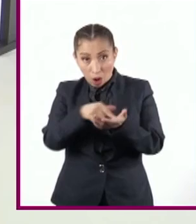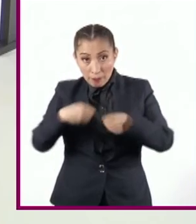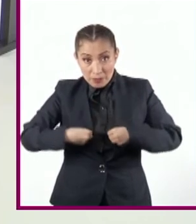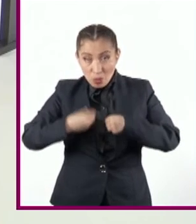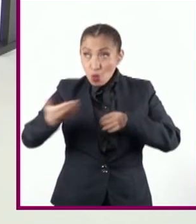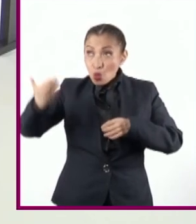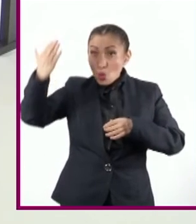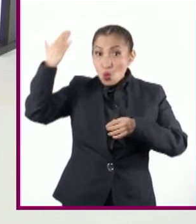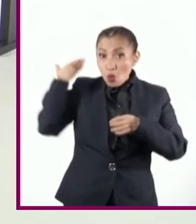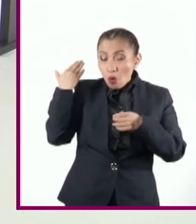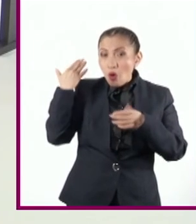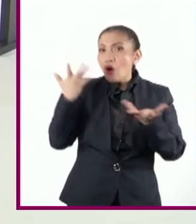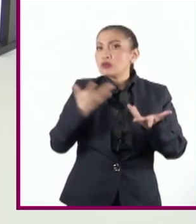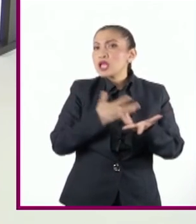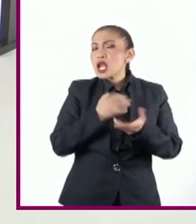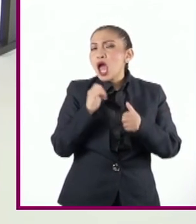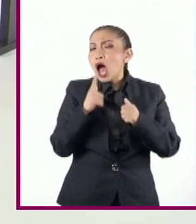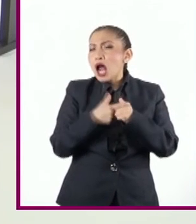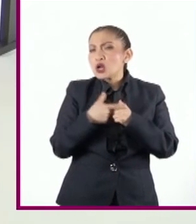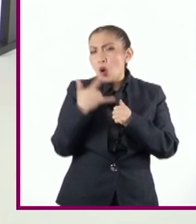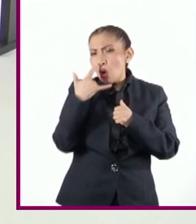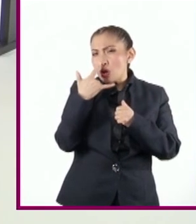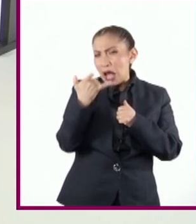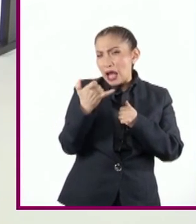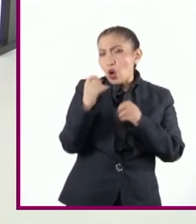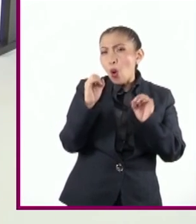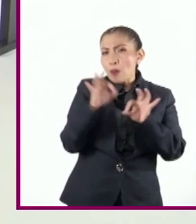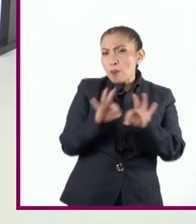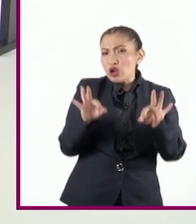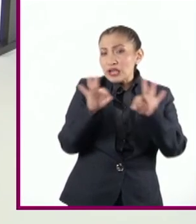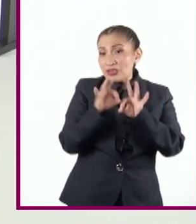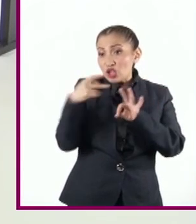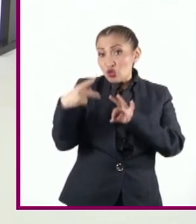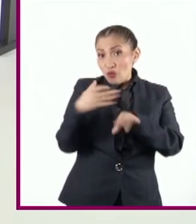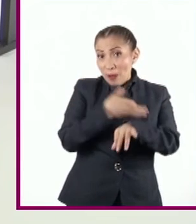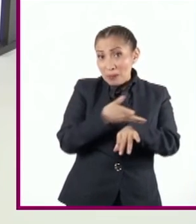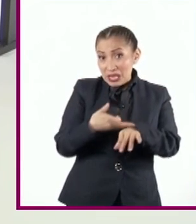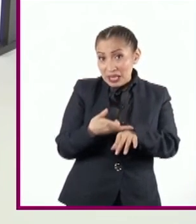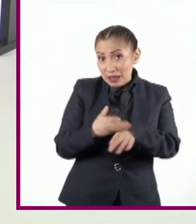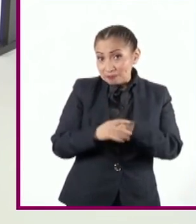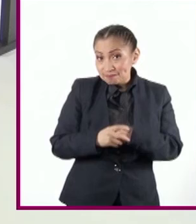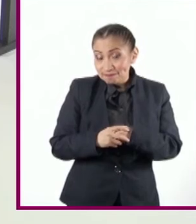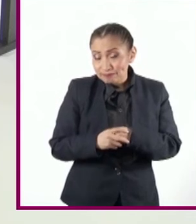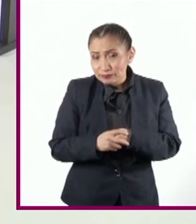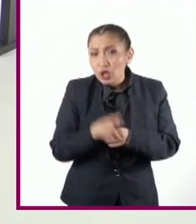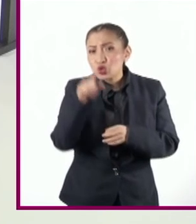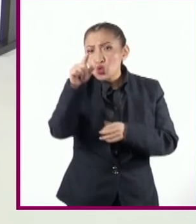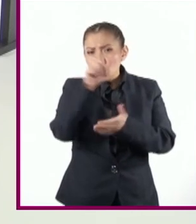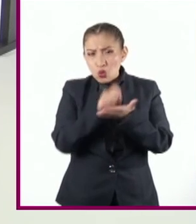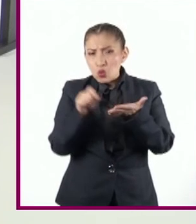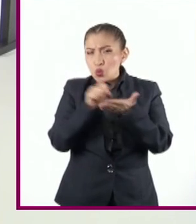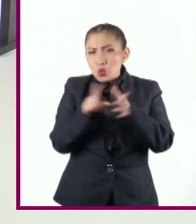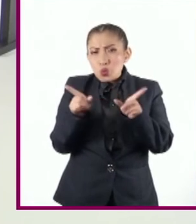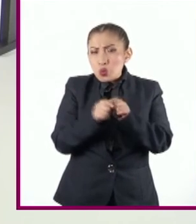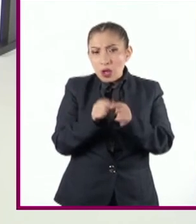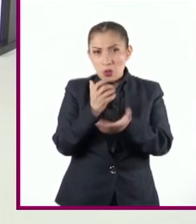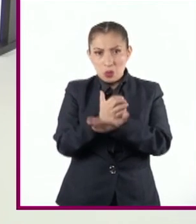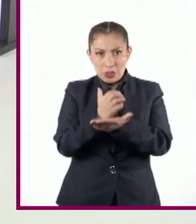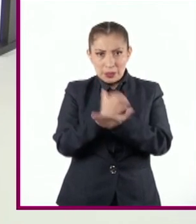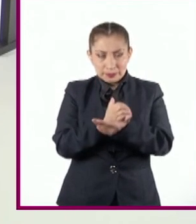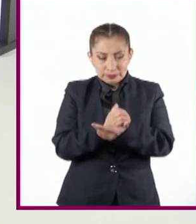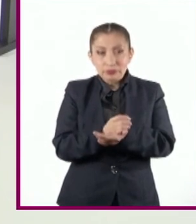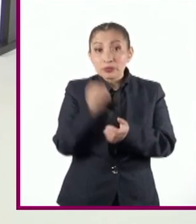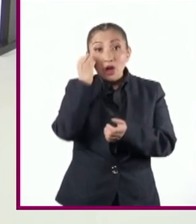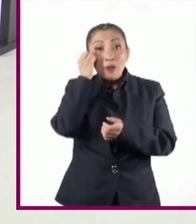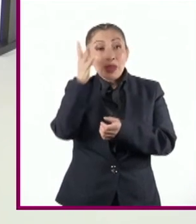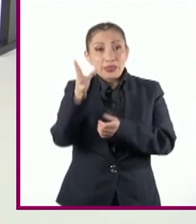lugar? ¿Tienen algún dato curioso o importante de ustedes o su familia? Redáctenlo brevemente en su cuaderno.